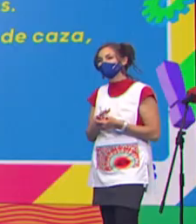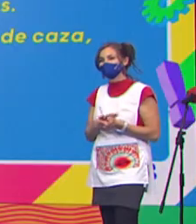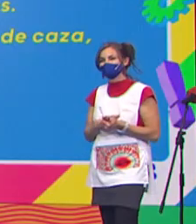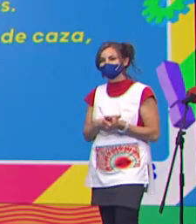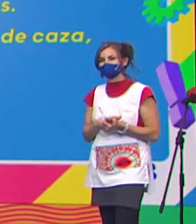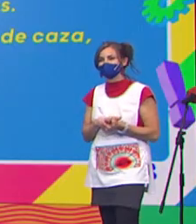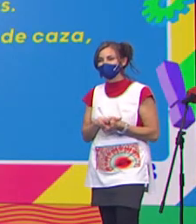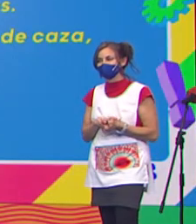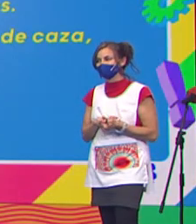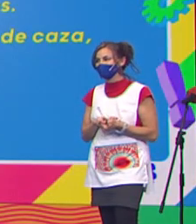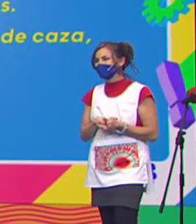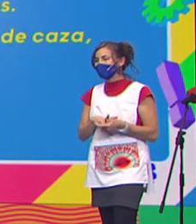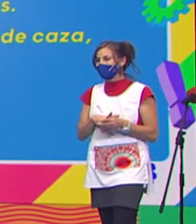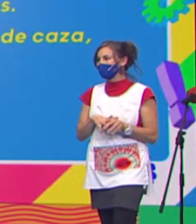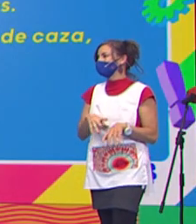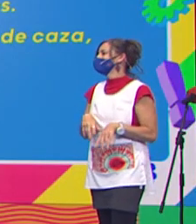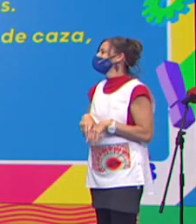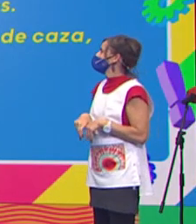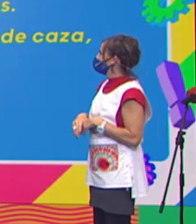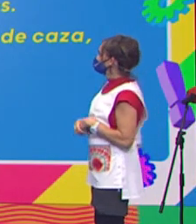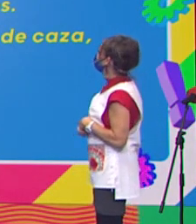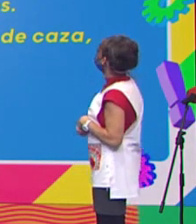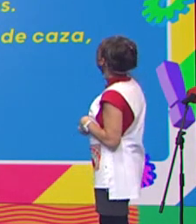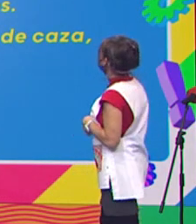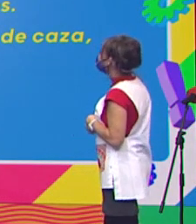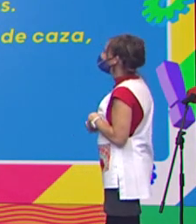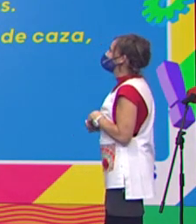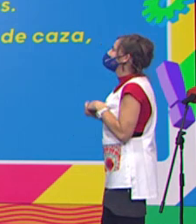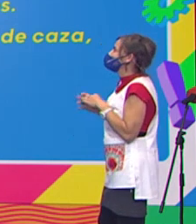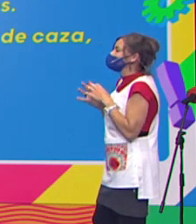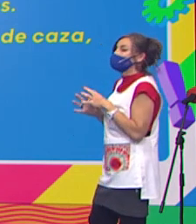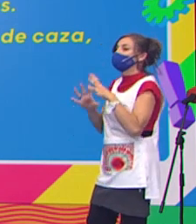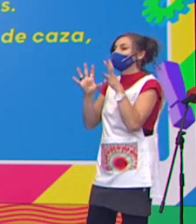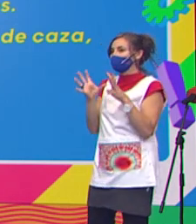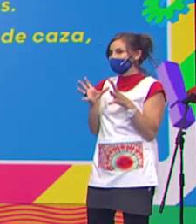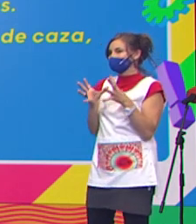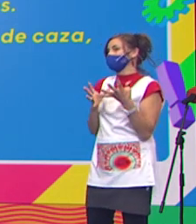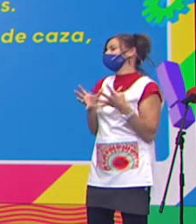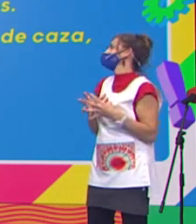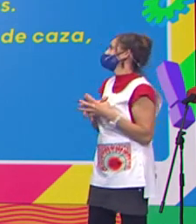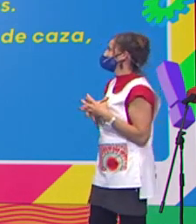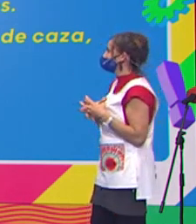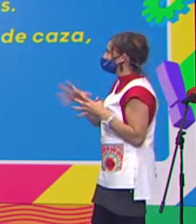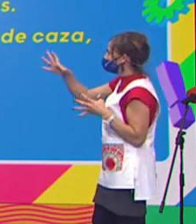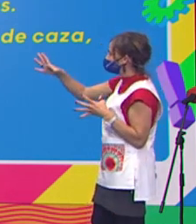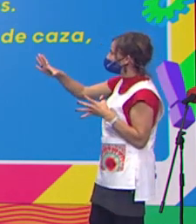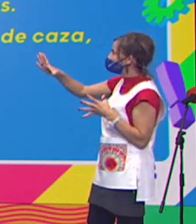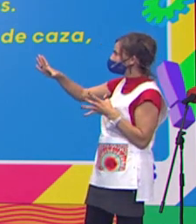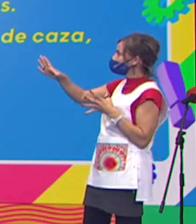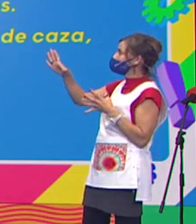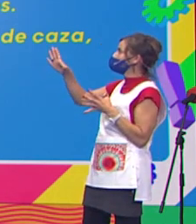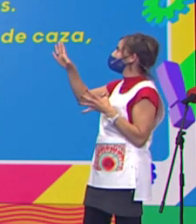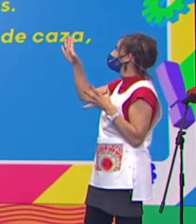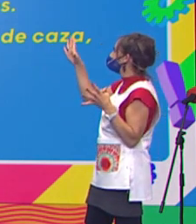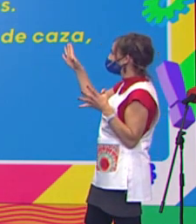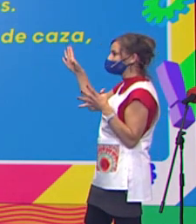Sí, totalmente, totalmente. ¿Cuáles son las aves más camufladas? Ahí está, hay algunas aves que se camuflan más según las condiciones que tienen. Por ejemplo, las